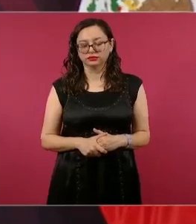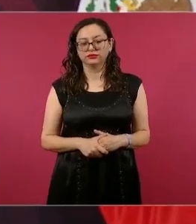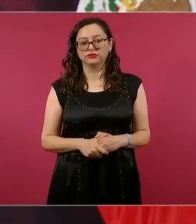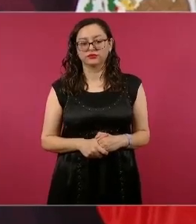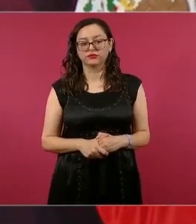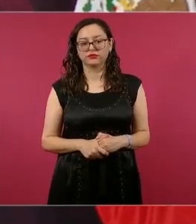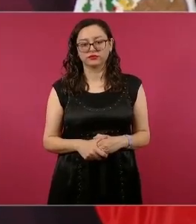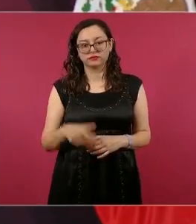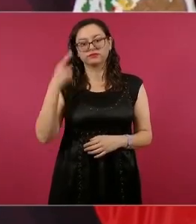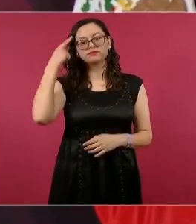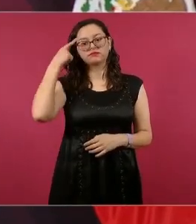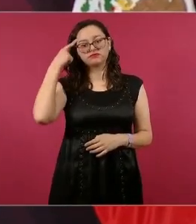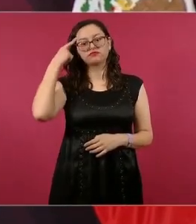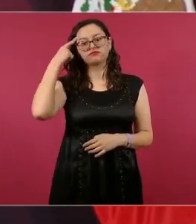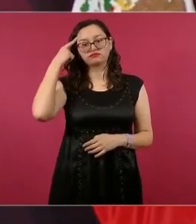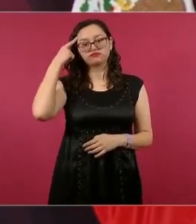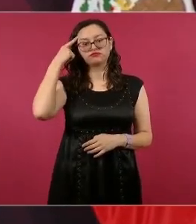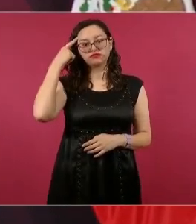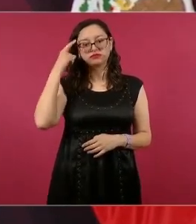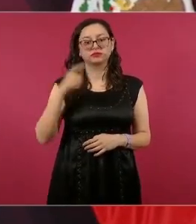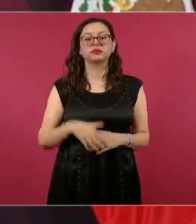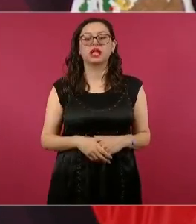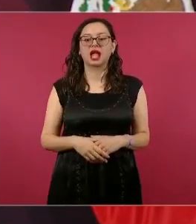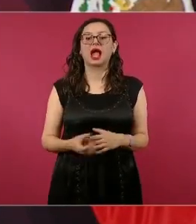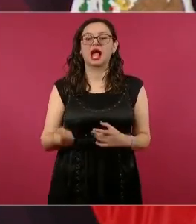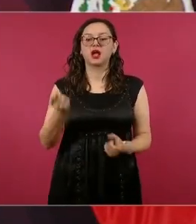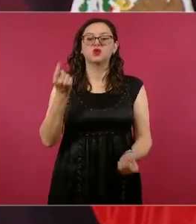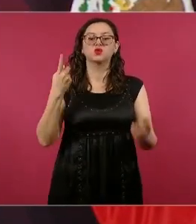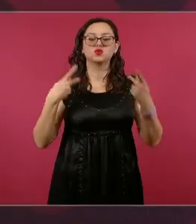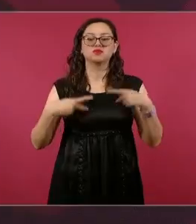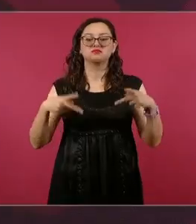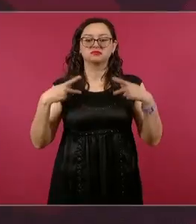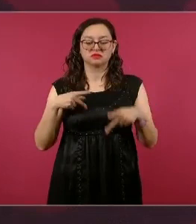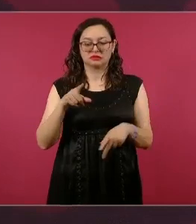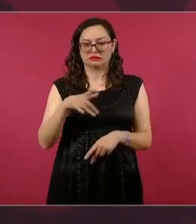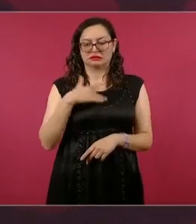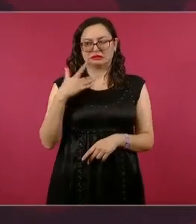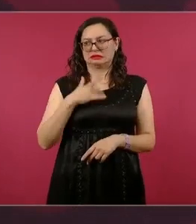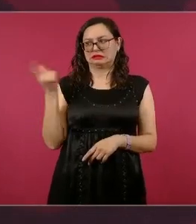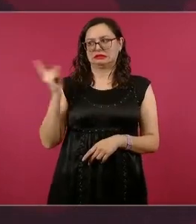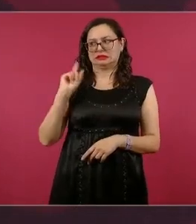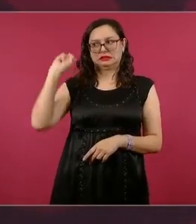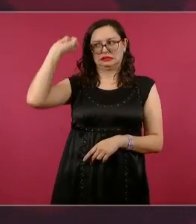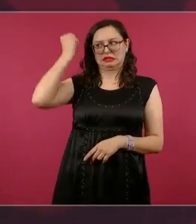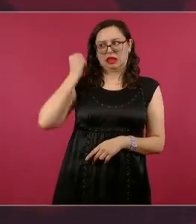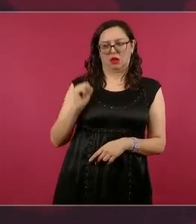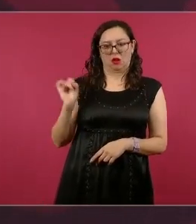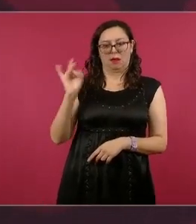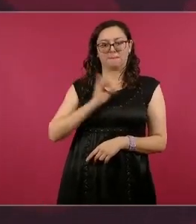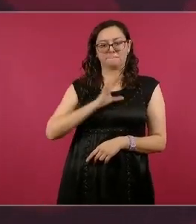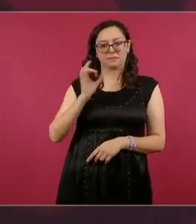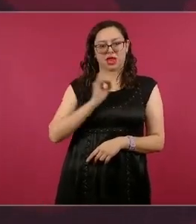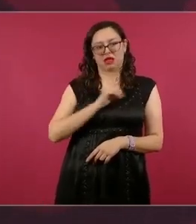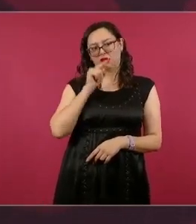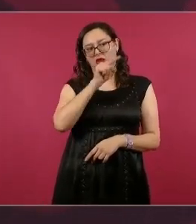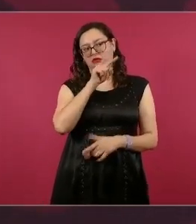Entonces, hay dos versiones. Una, no queremos por la cuestión del narcotráfico. Y la